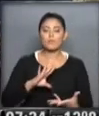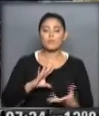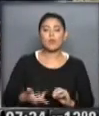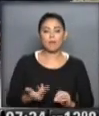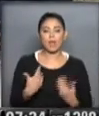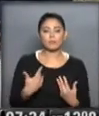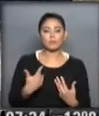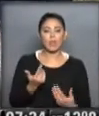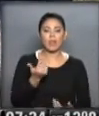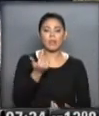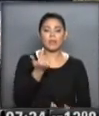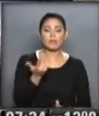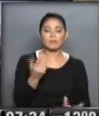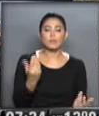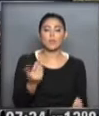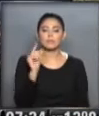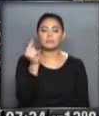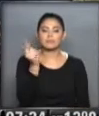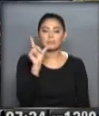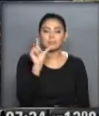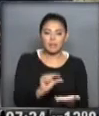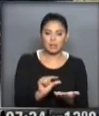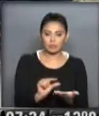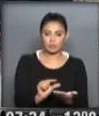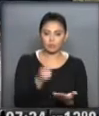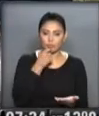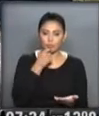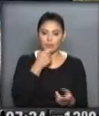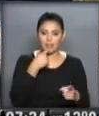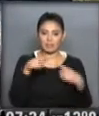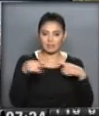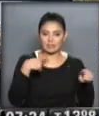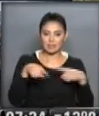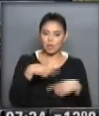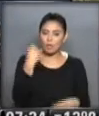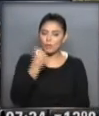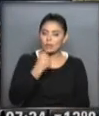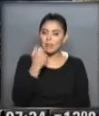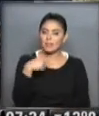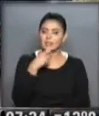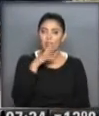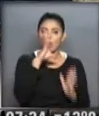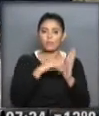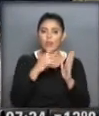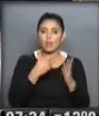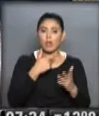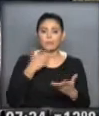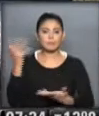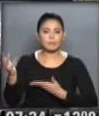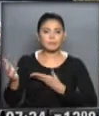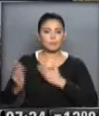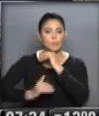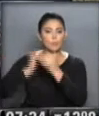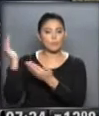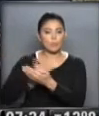de poder abaratar los costos de la logística, que tienen una gran importancia en este modelo de desarrollo productivo